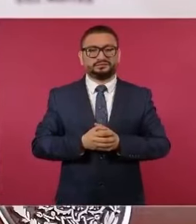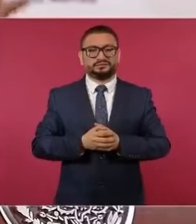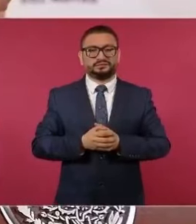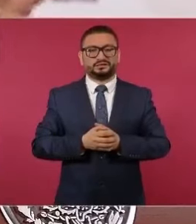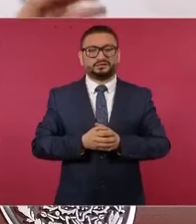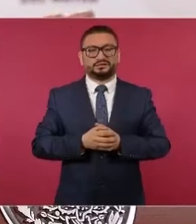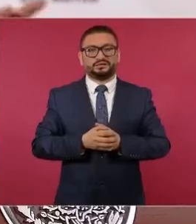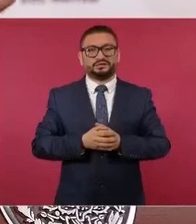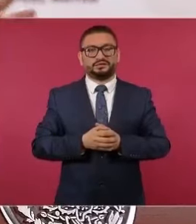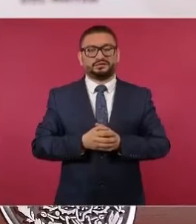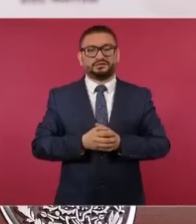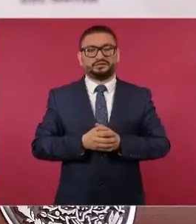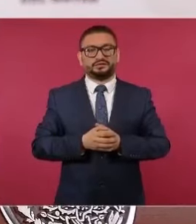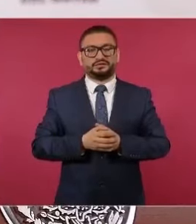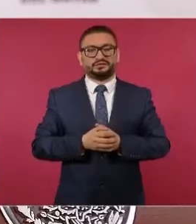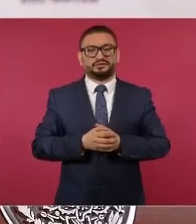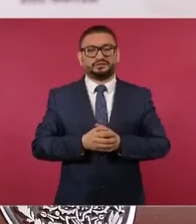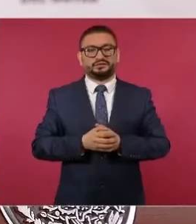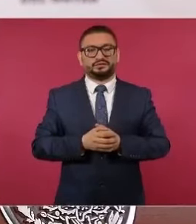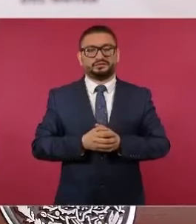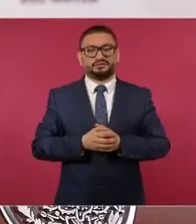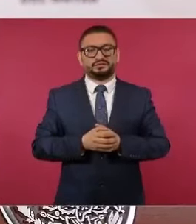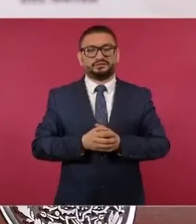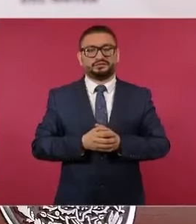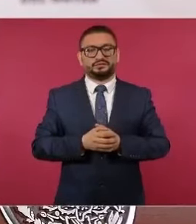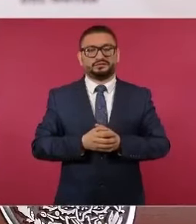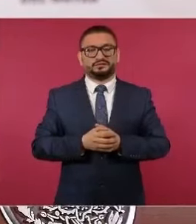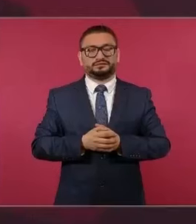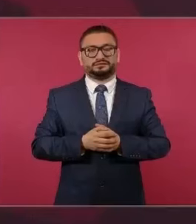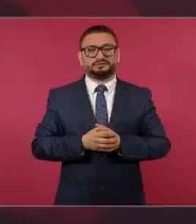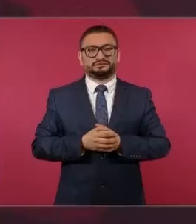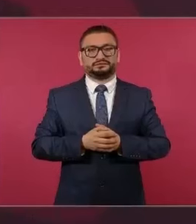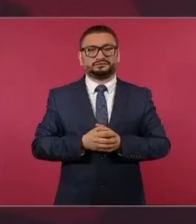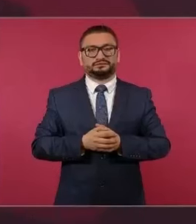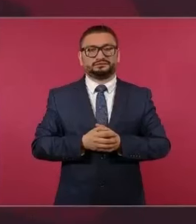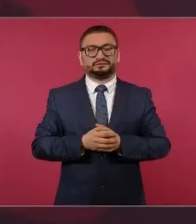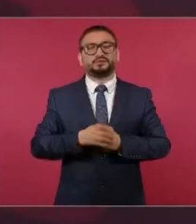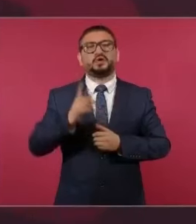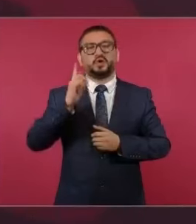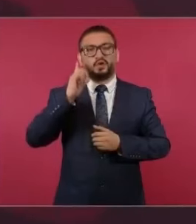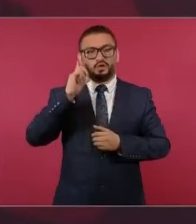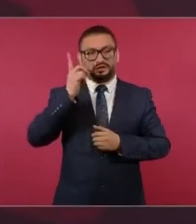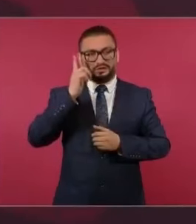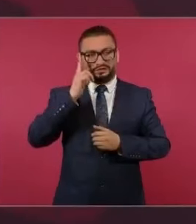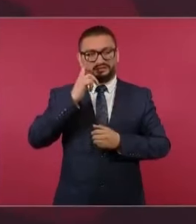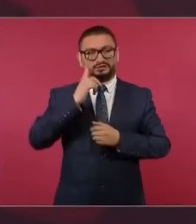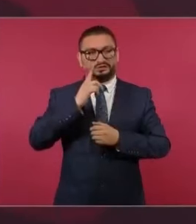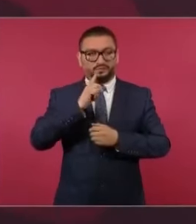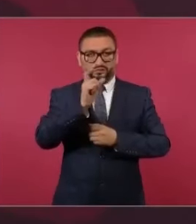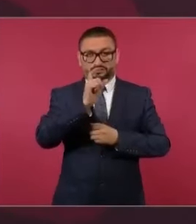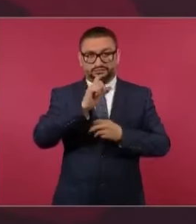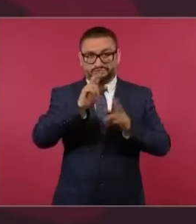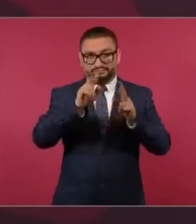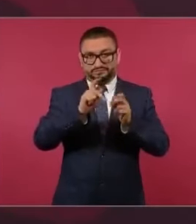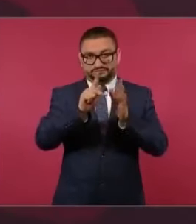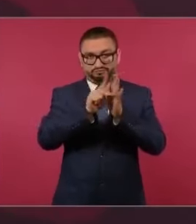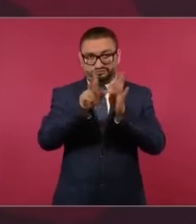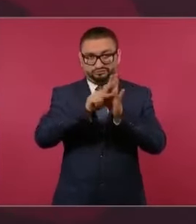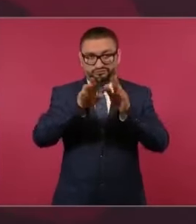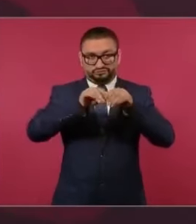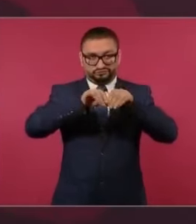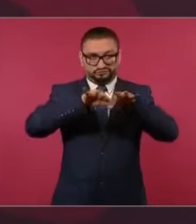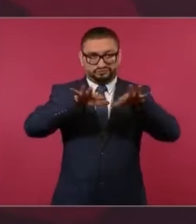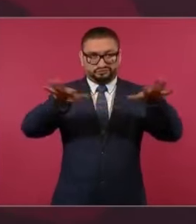nuestros vecinos recordemos que el diálogo y el entendimiento son fundamentales para construir un mundo más justo y